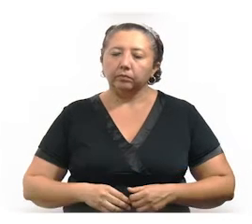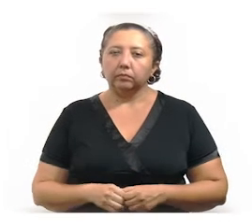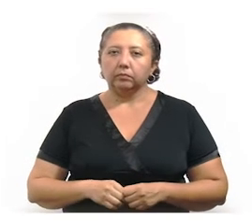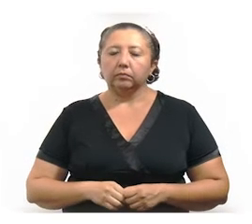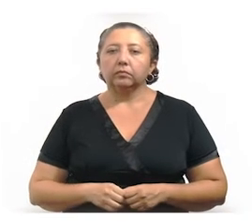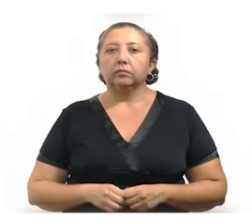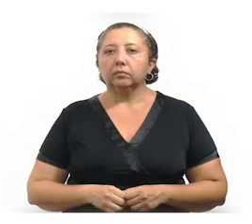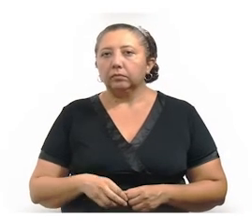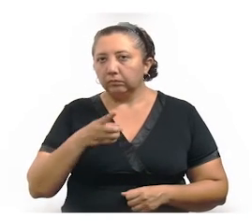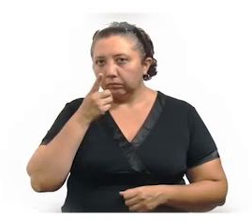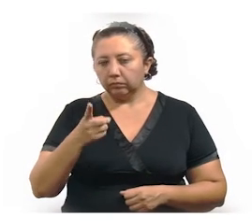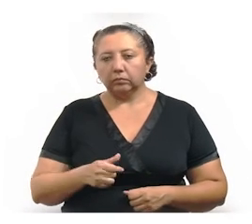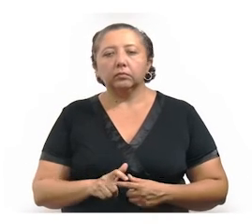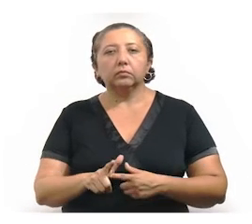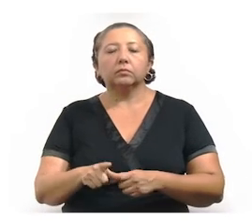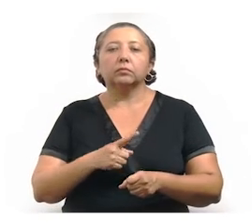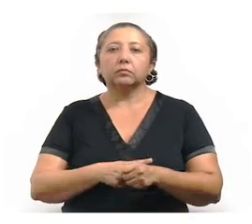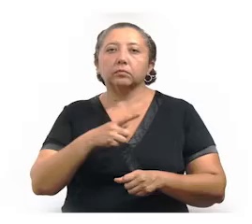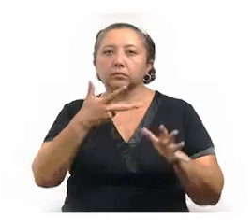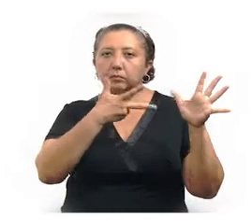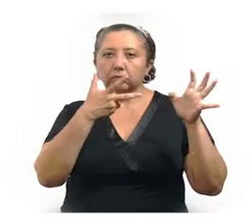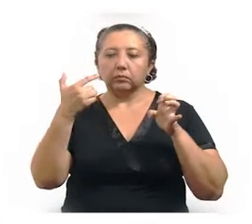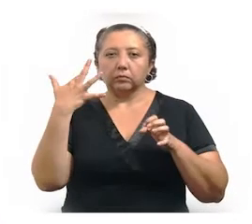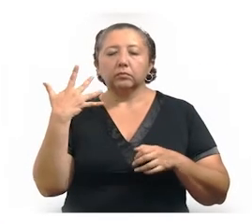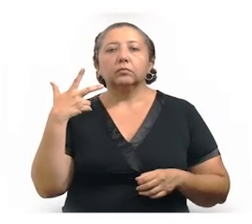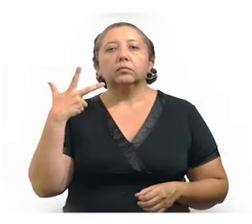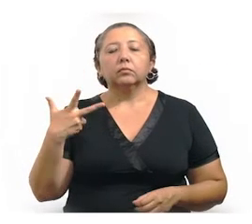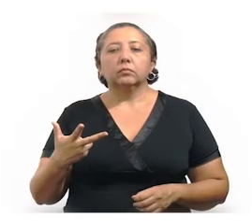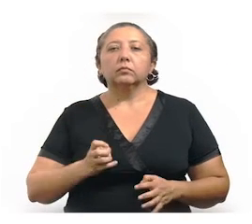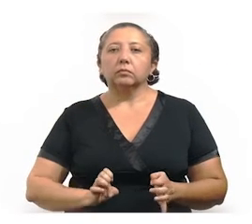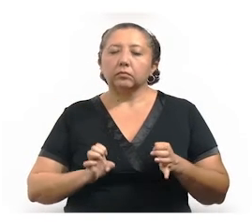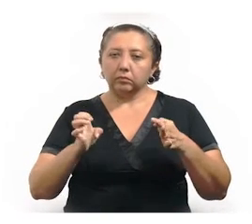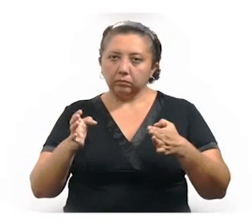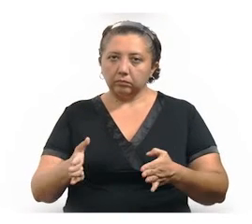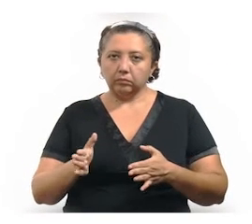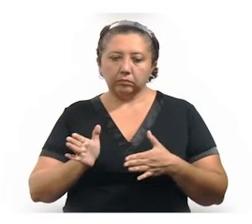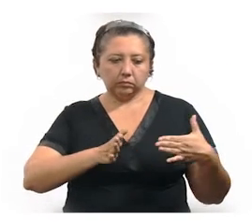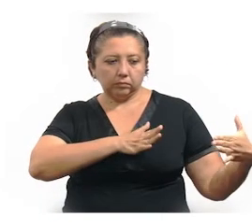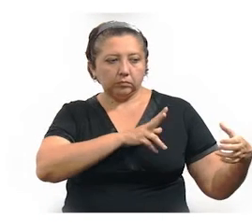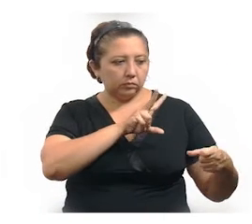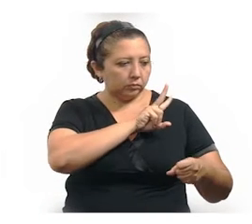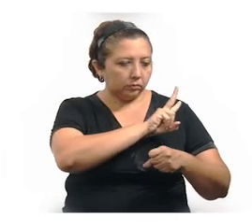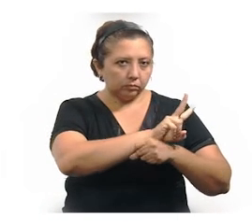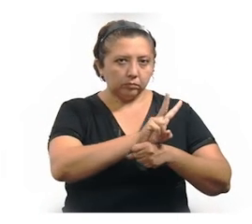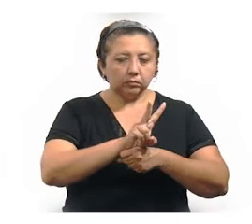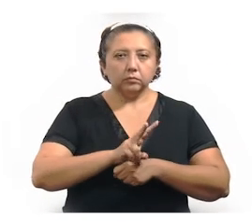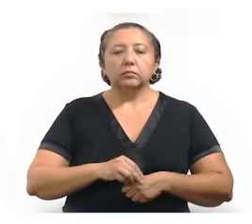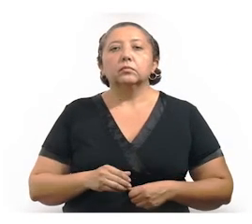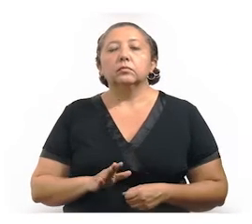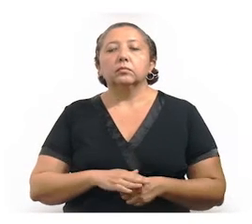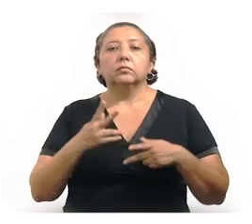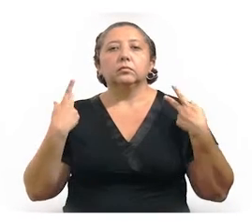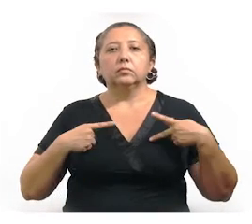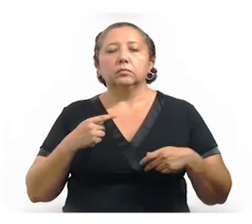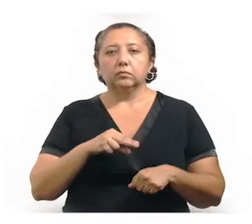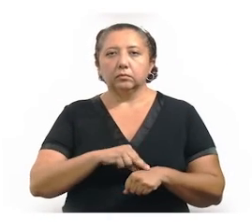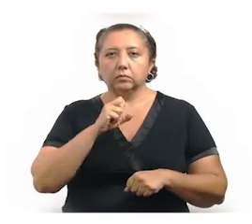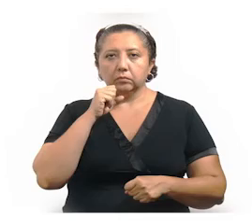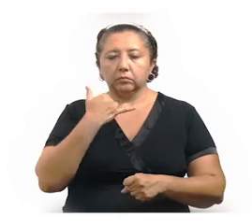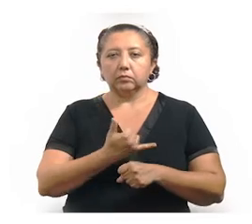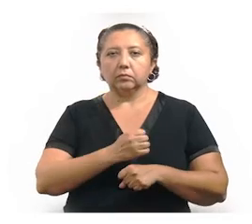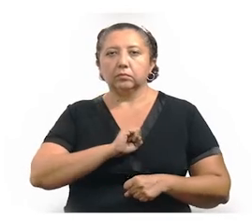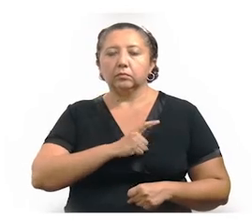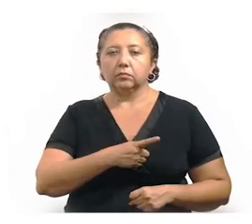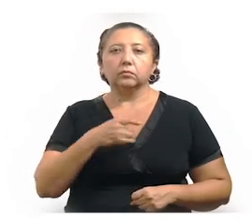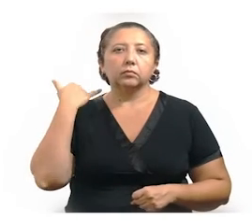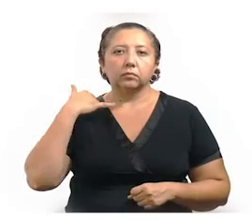de los casos activos 858 están estables aislados monitoreados constantemente por personal médico